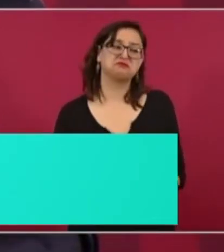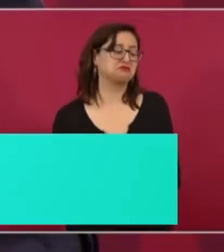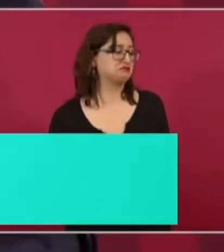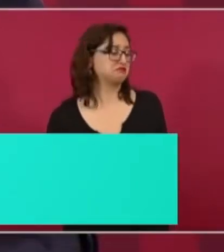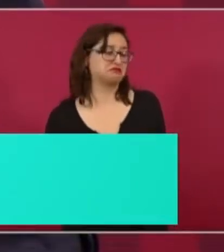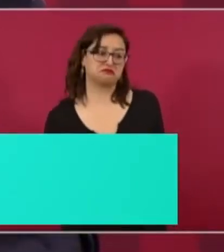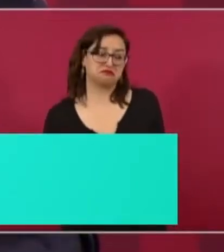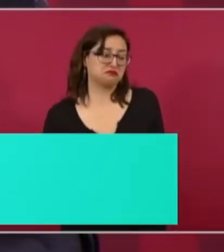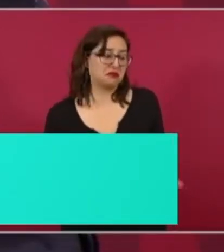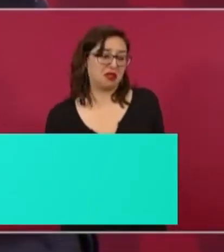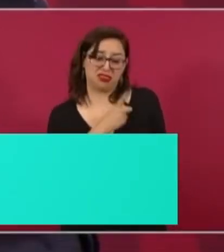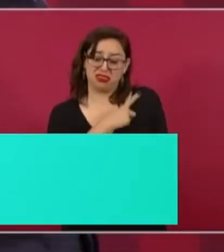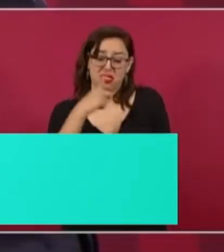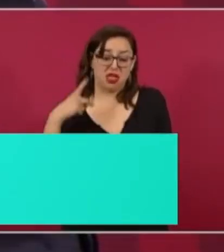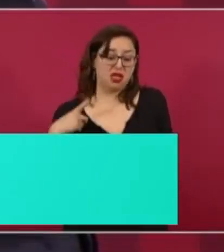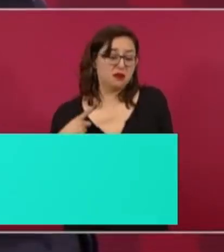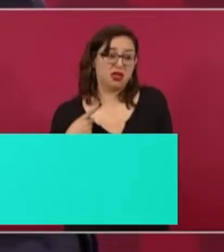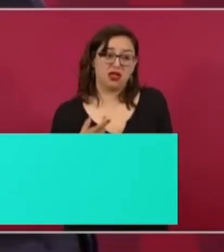Ya basta